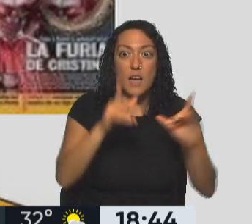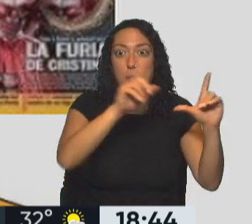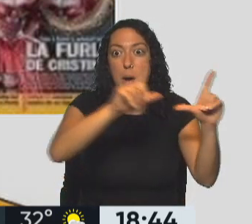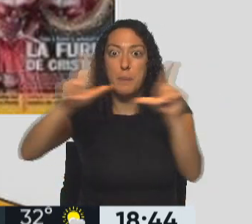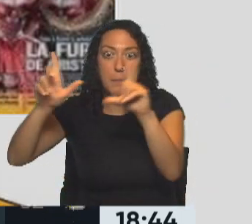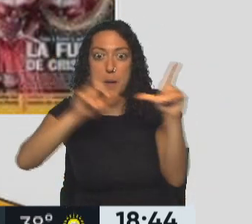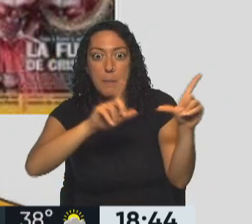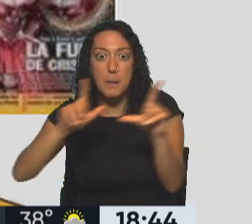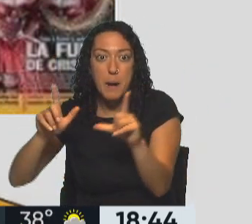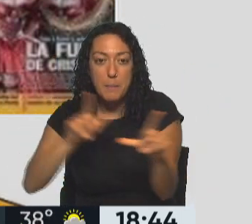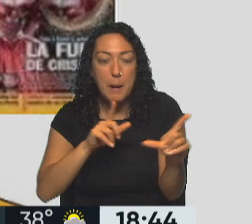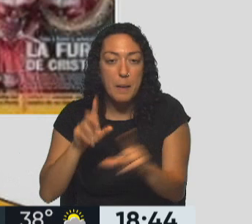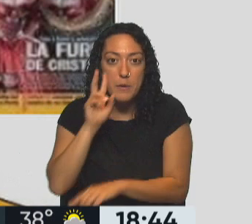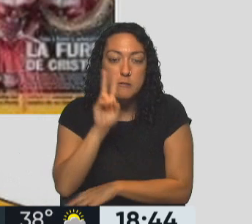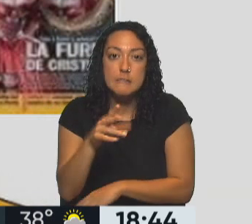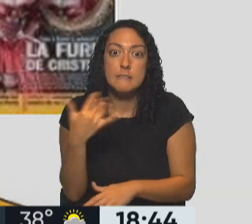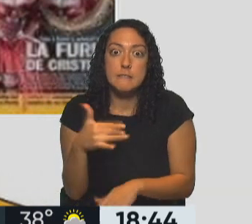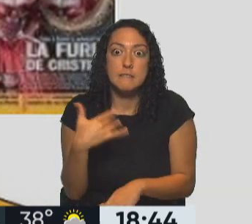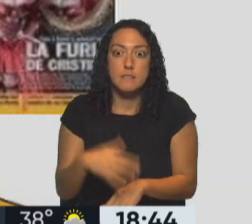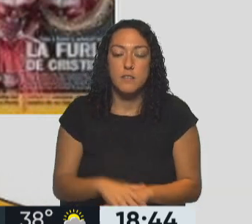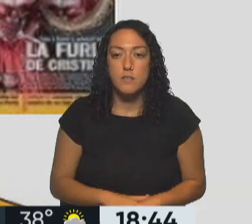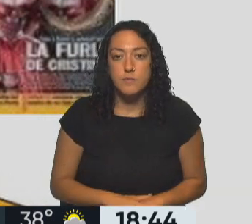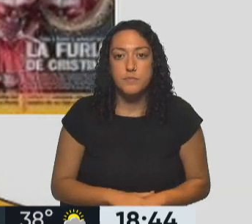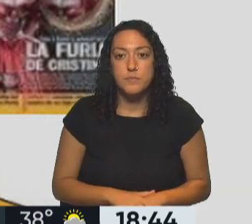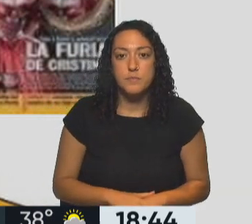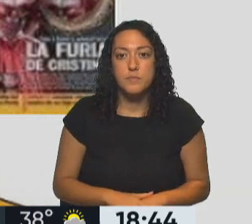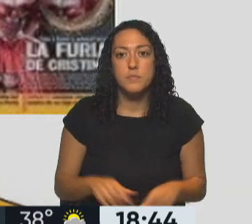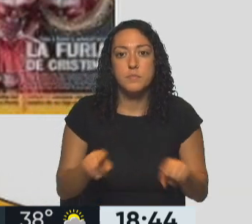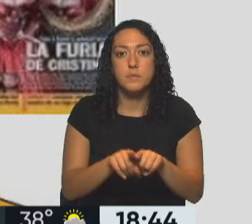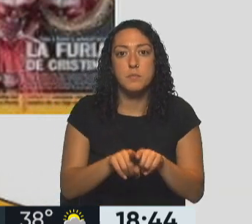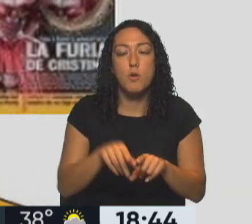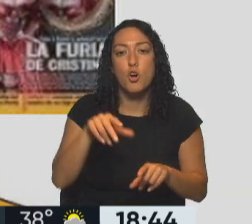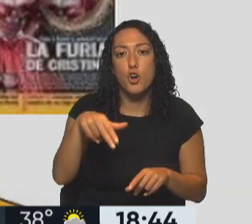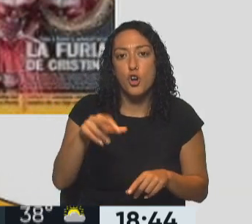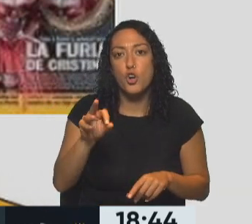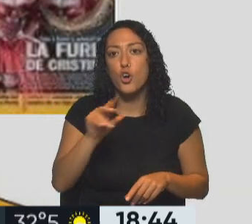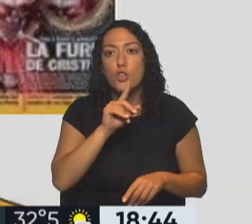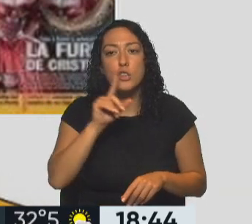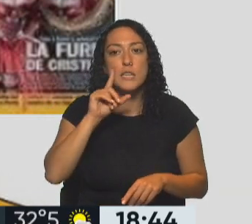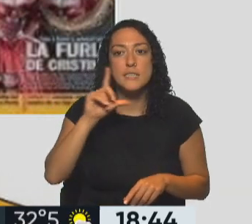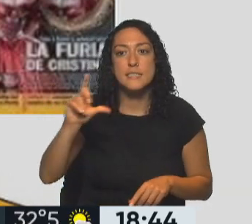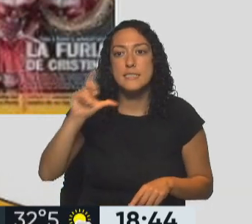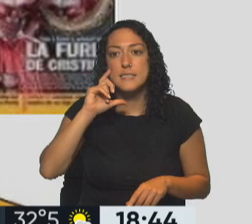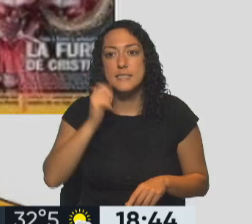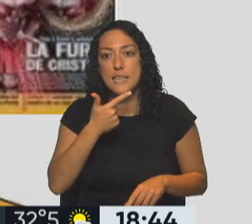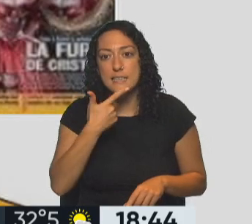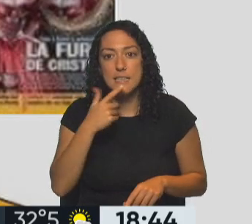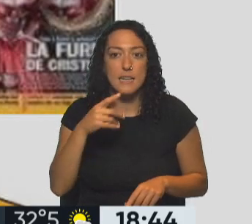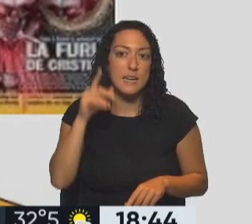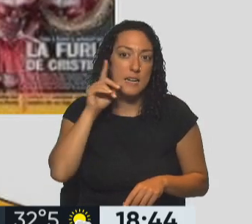de la otra con las intervenciones que realizaron en este caso es muy puntuales con la revista noticias Pero bueno ha tenido digamos